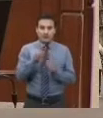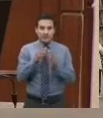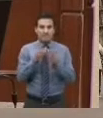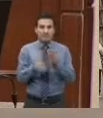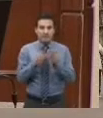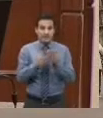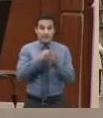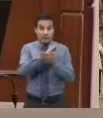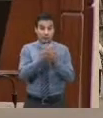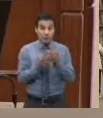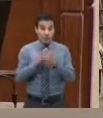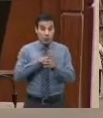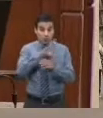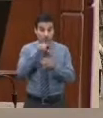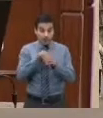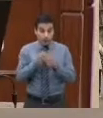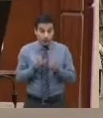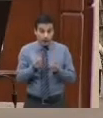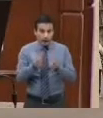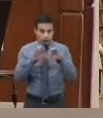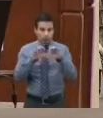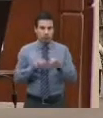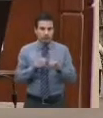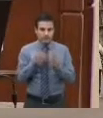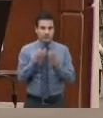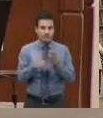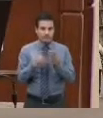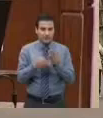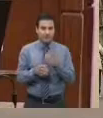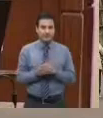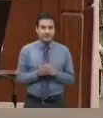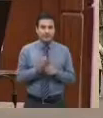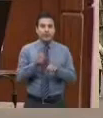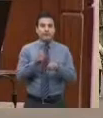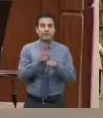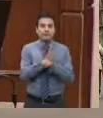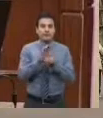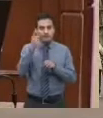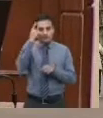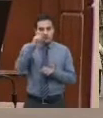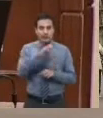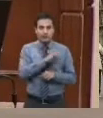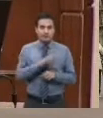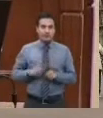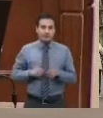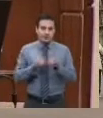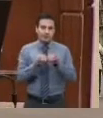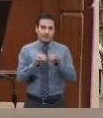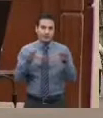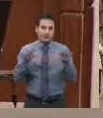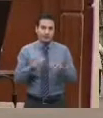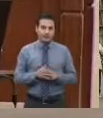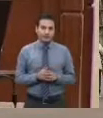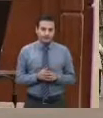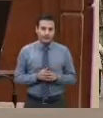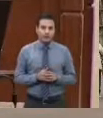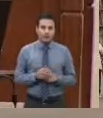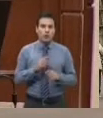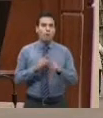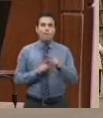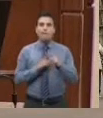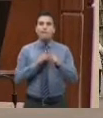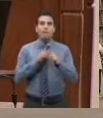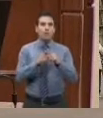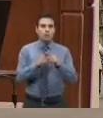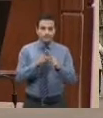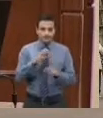totalidad de los ingresos y gastos que beneficiaron una campaña realizada a su favor derivada de la difusión de